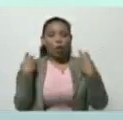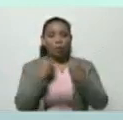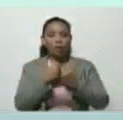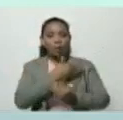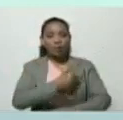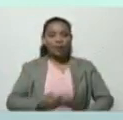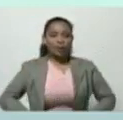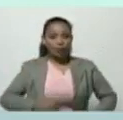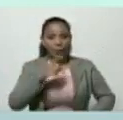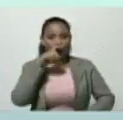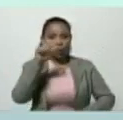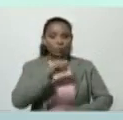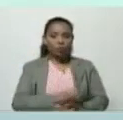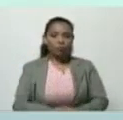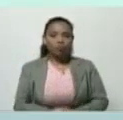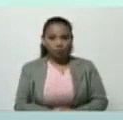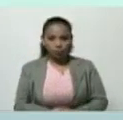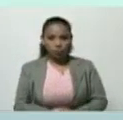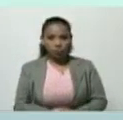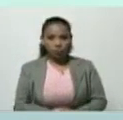presidente Nicolás Maduro.